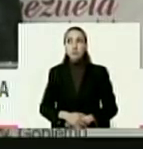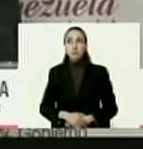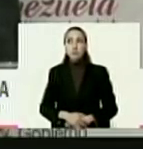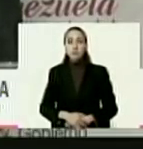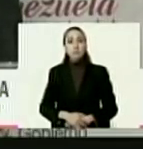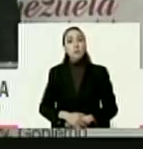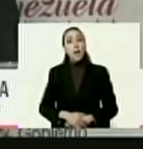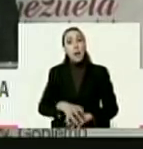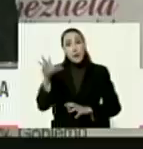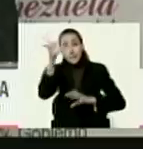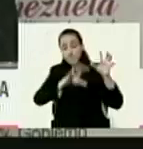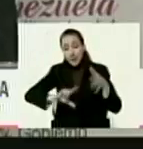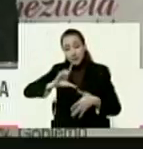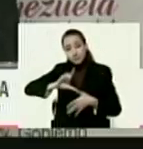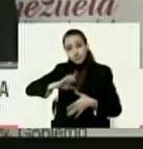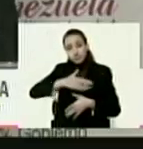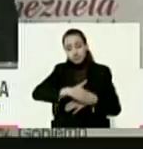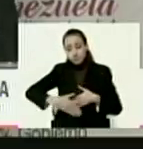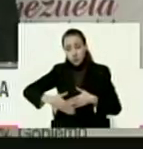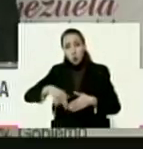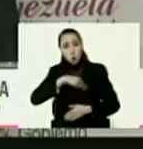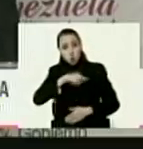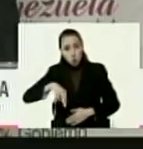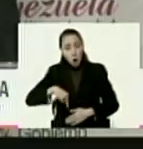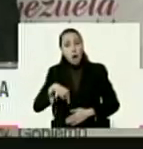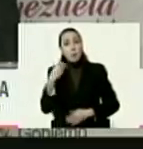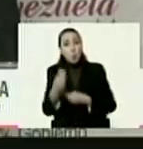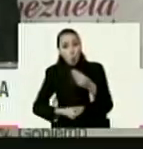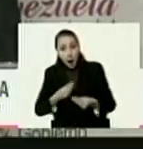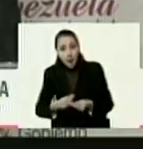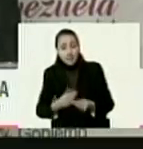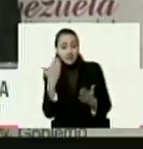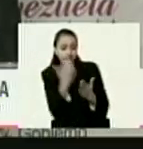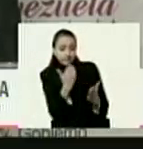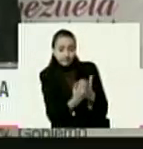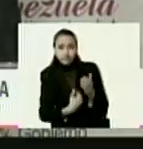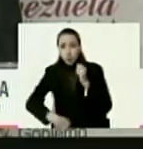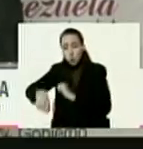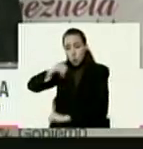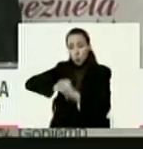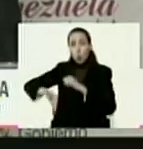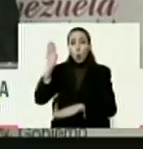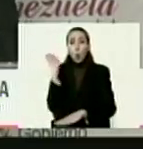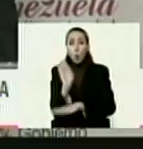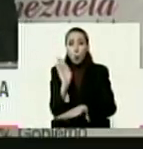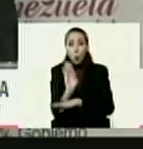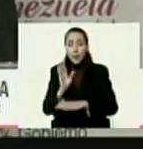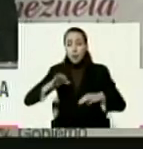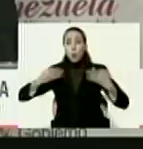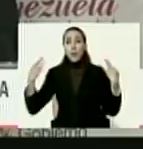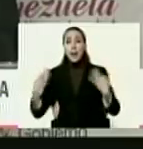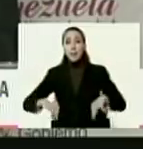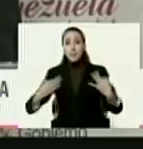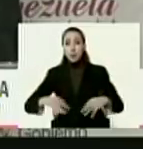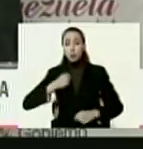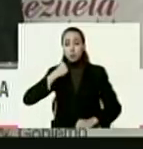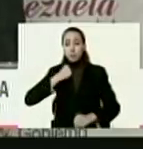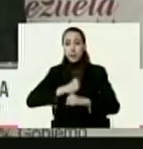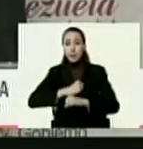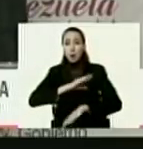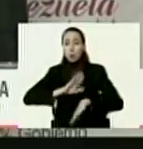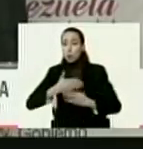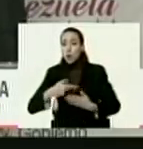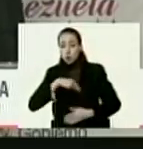Los países del sur debemos hacer nuestra la agenda de defensa y protección del medio ambiente, pues no en vano